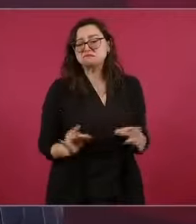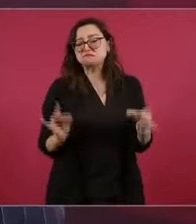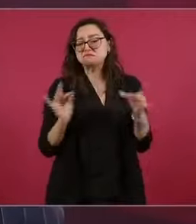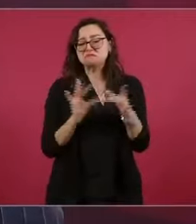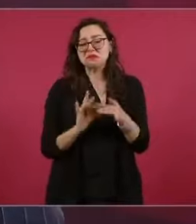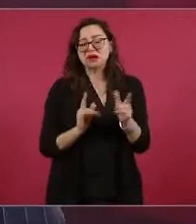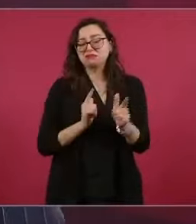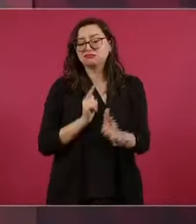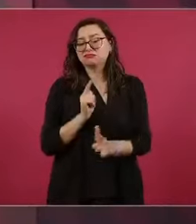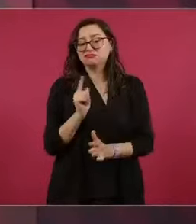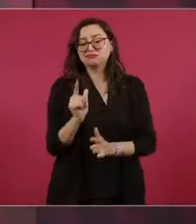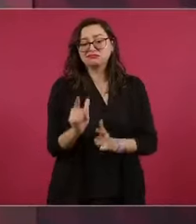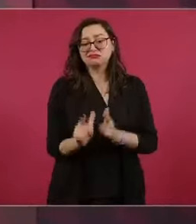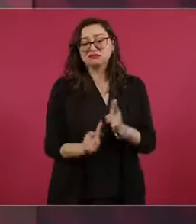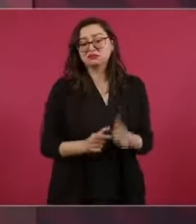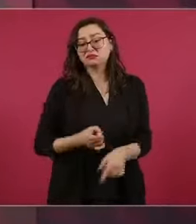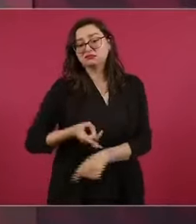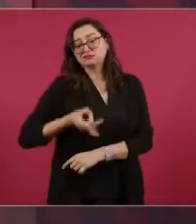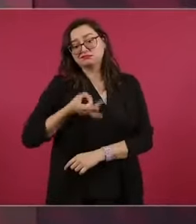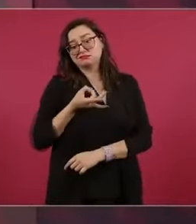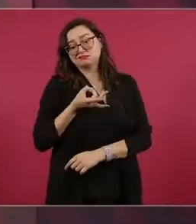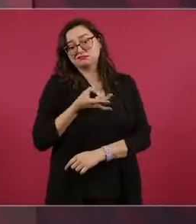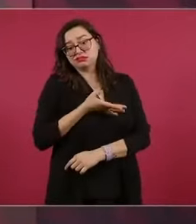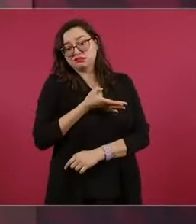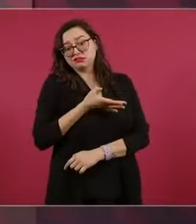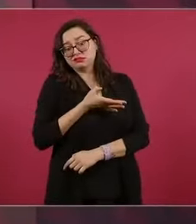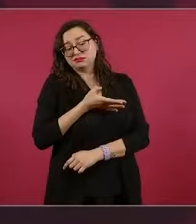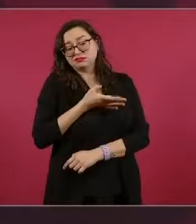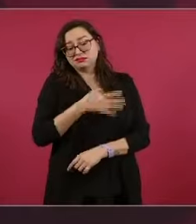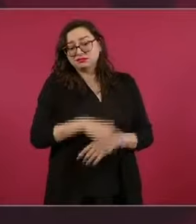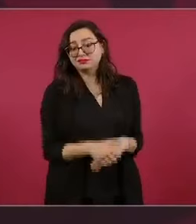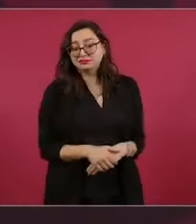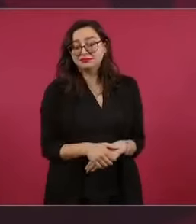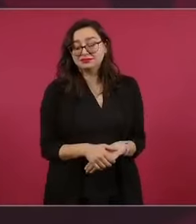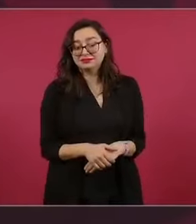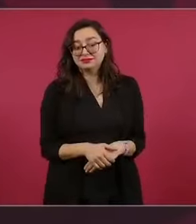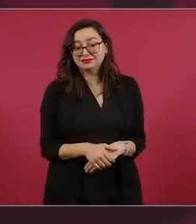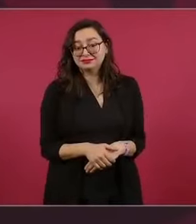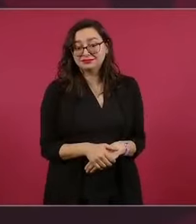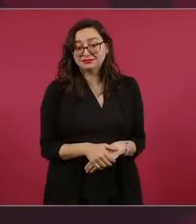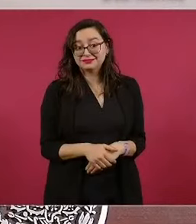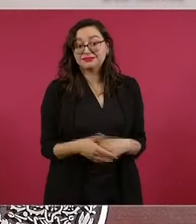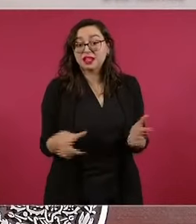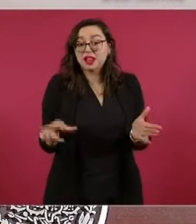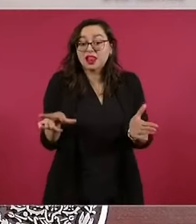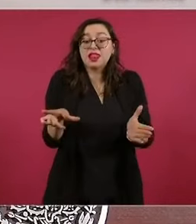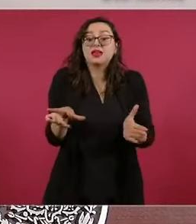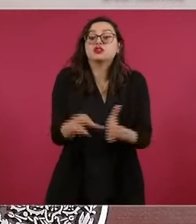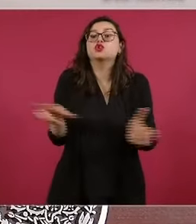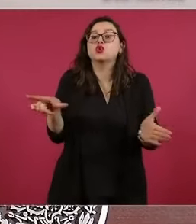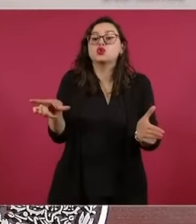como lo enfrenté. ¿Cuál es el mensaje?